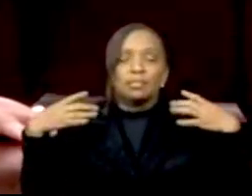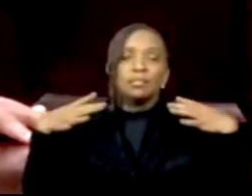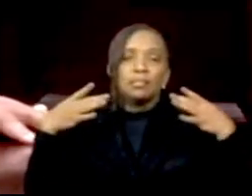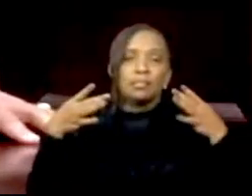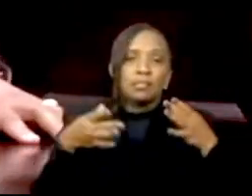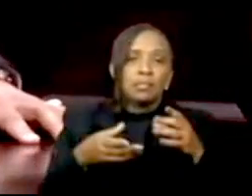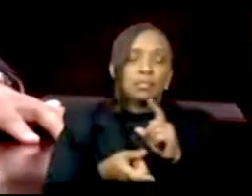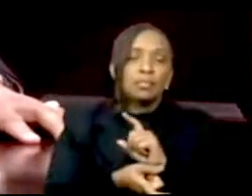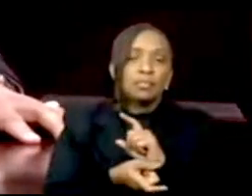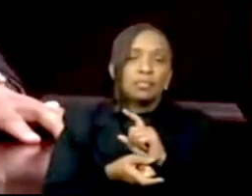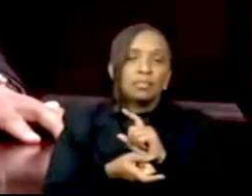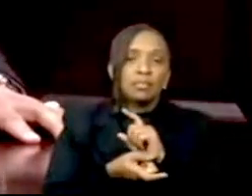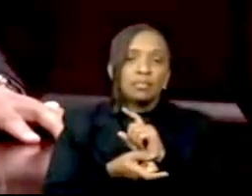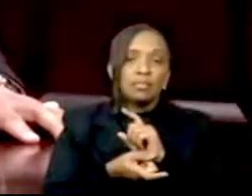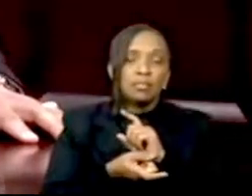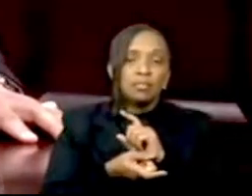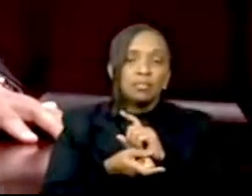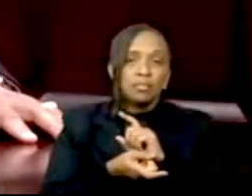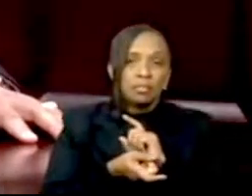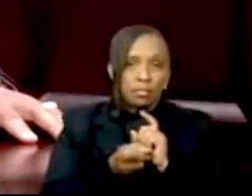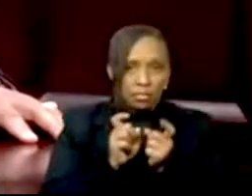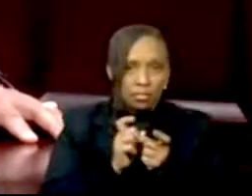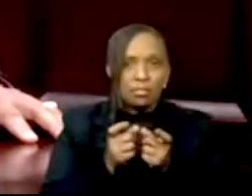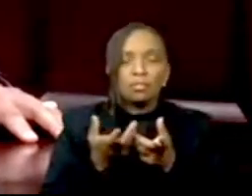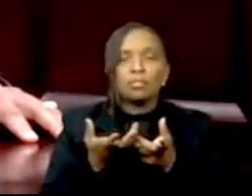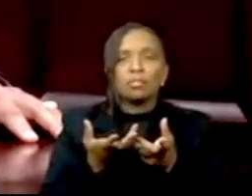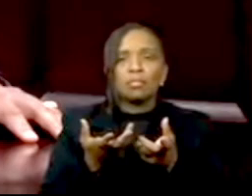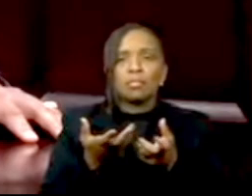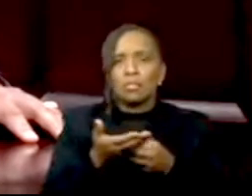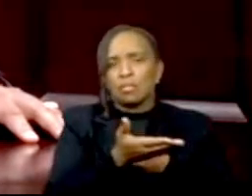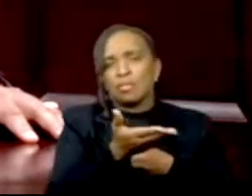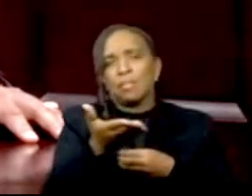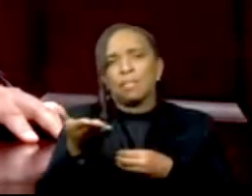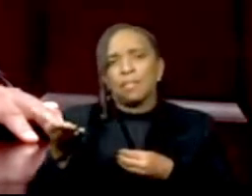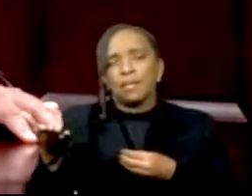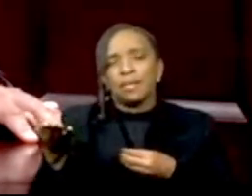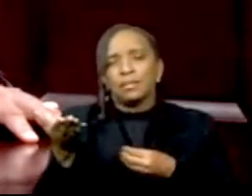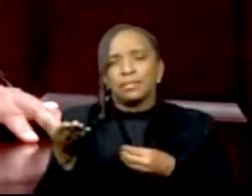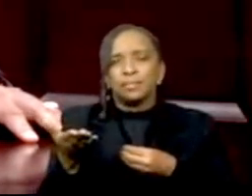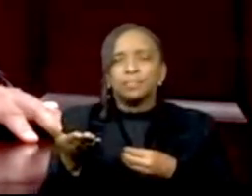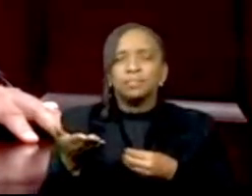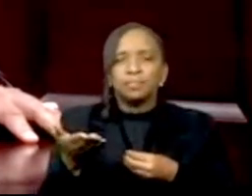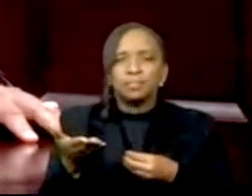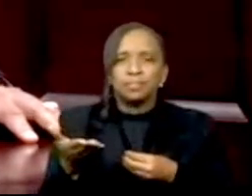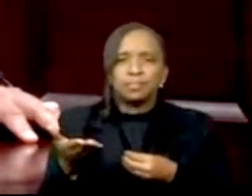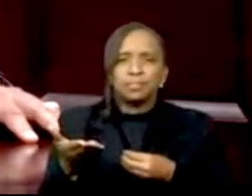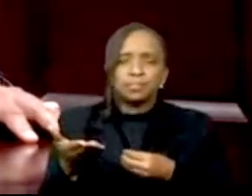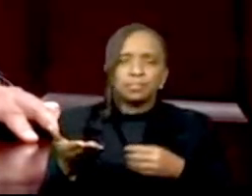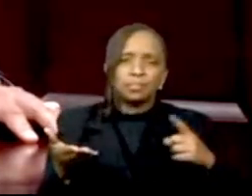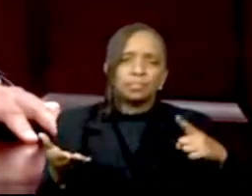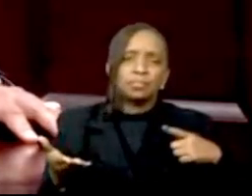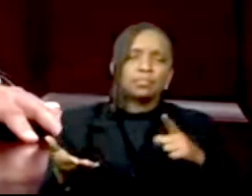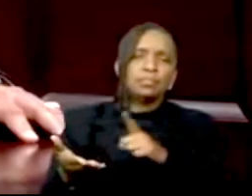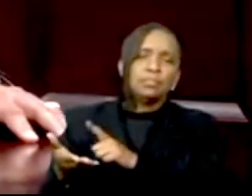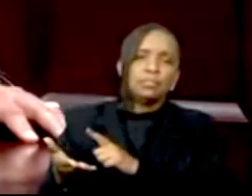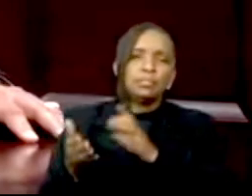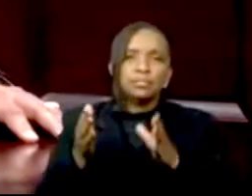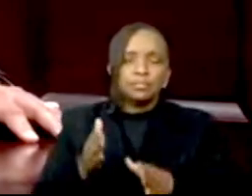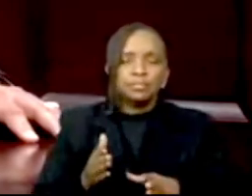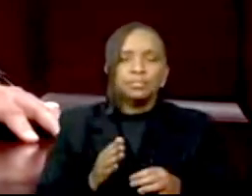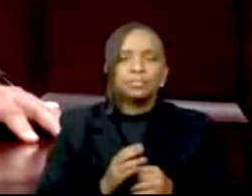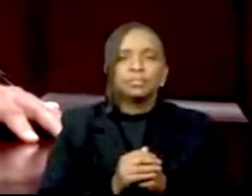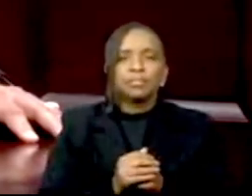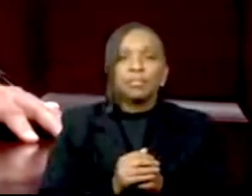que la componen, asambleísta a todos. Hoy agradezco a Dios por darme la